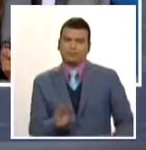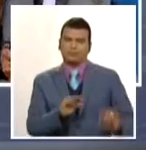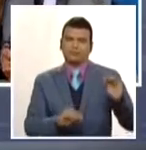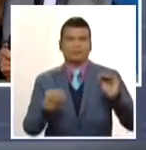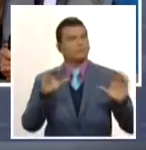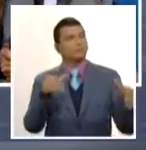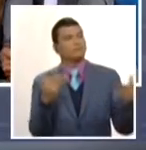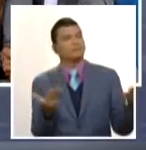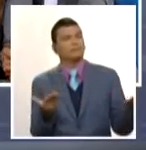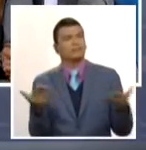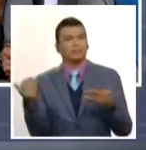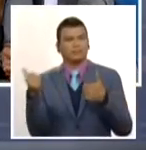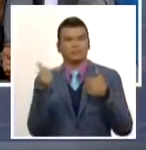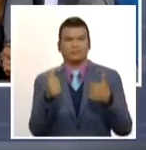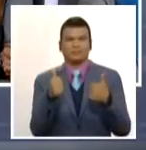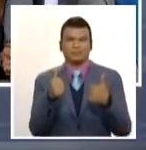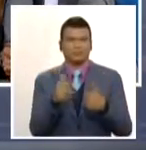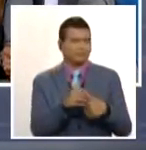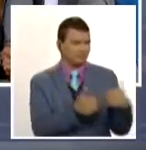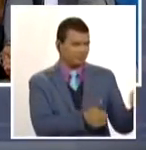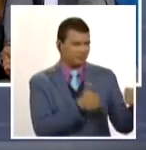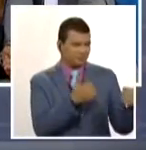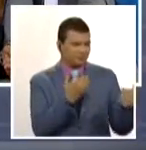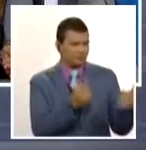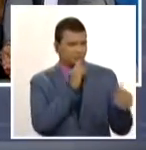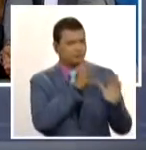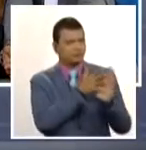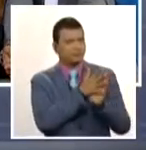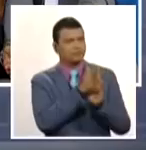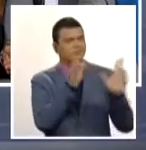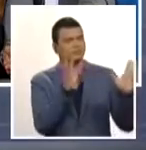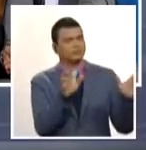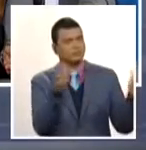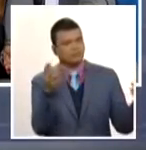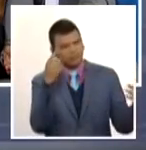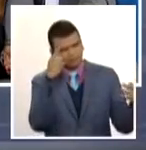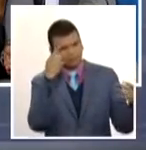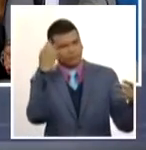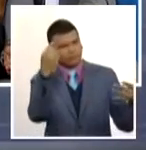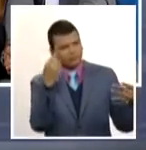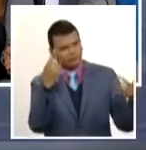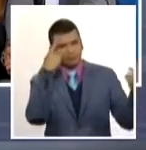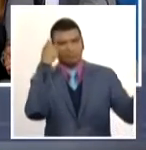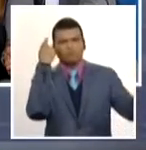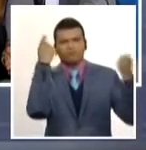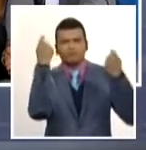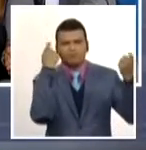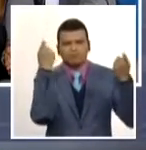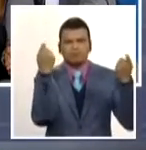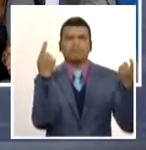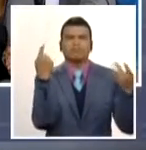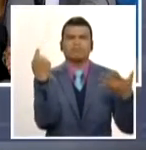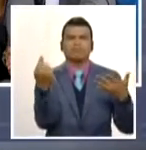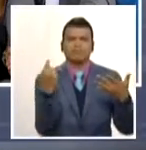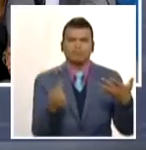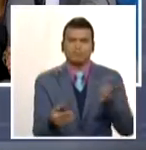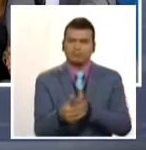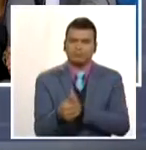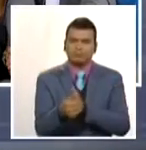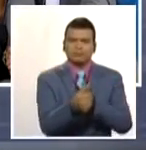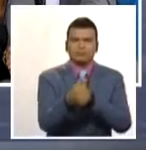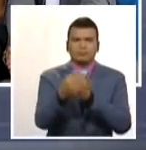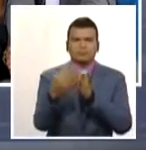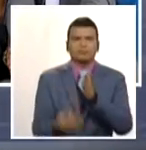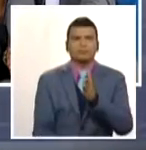están, chicos? Muy bien, muy bien. Hoy estamos hablando de las diferentes estrategias, de las hojas de rutas que debemos de